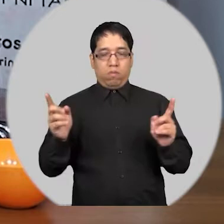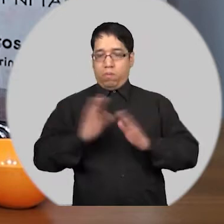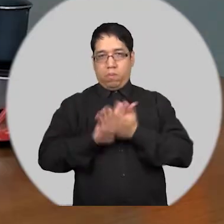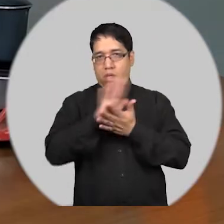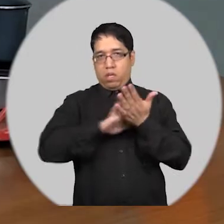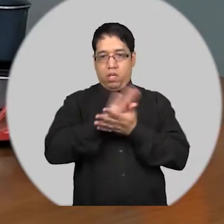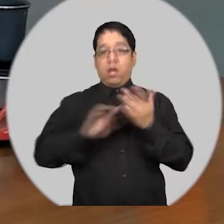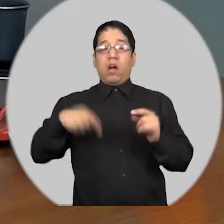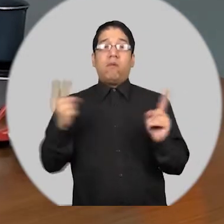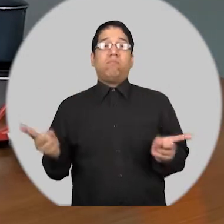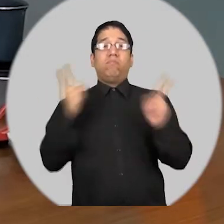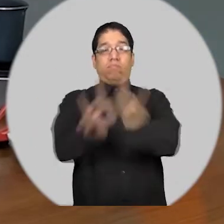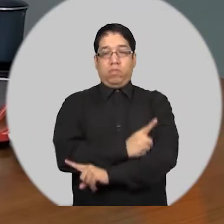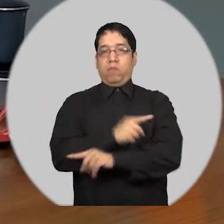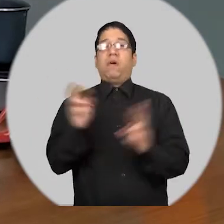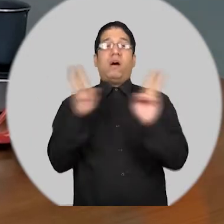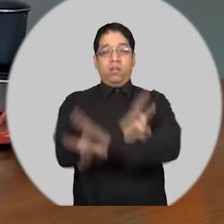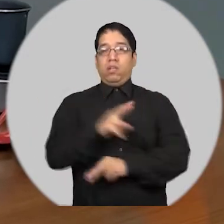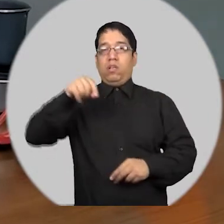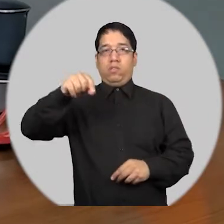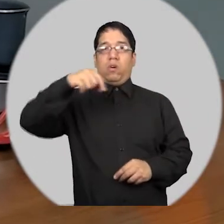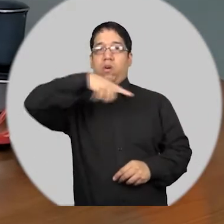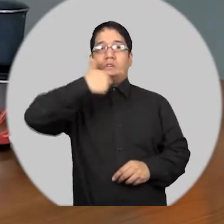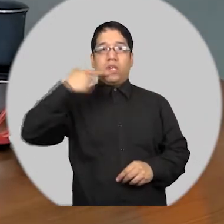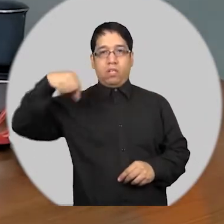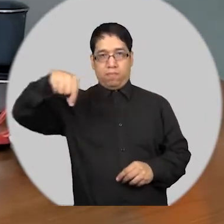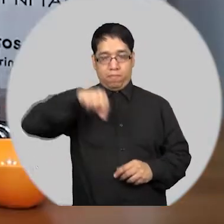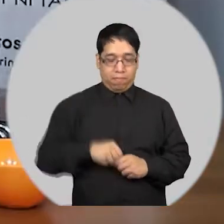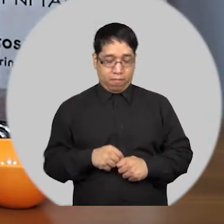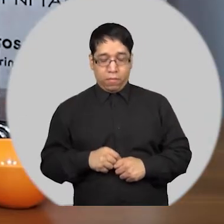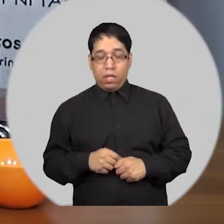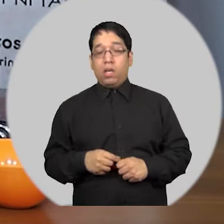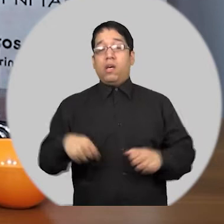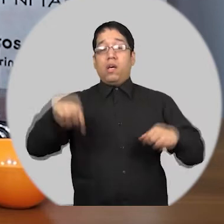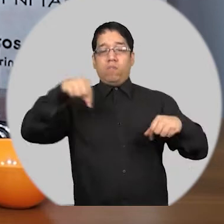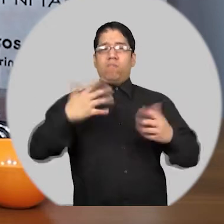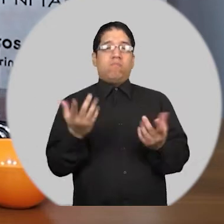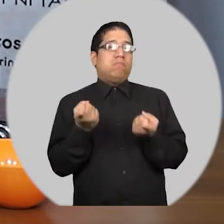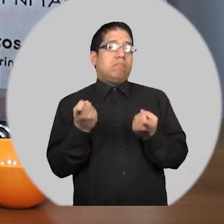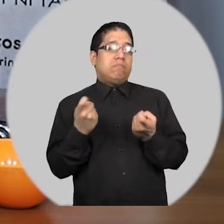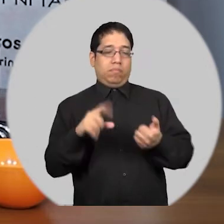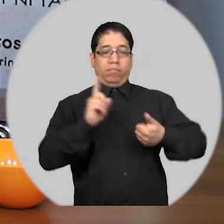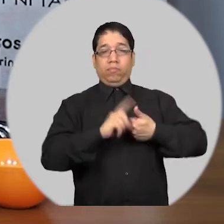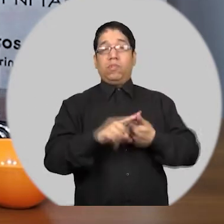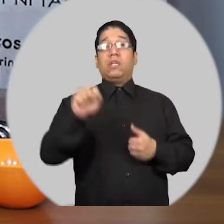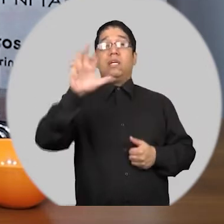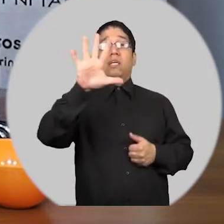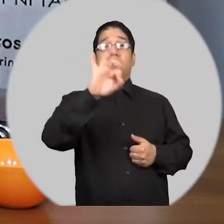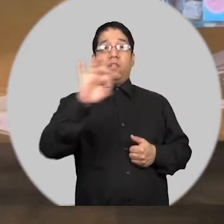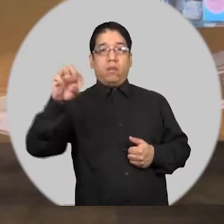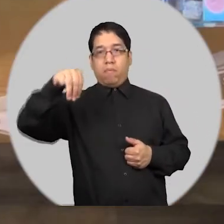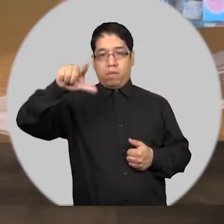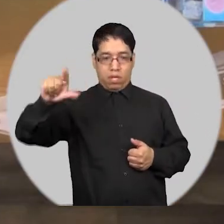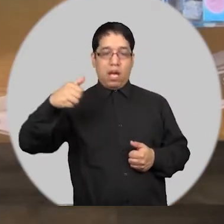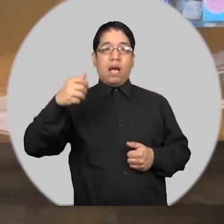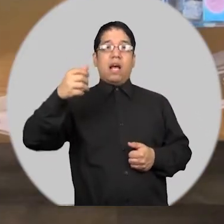en este caso por una stevia líquida. Así que comenzamos. Para esto vamos a necesitar 500 ml